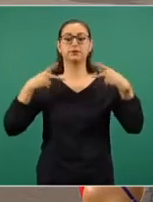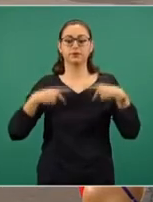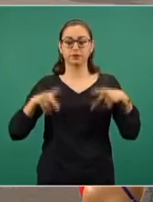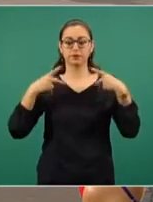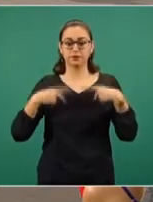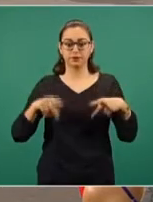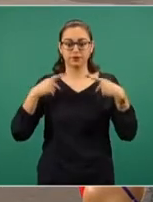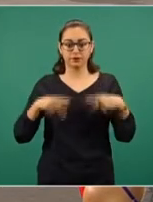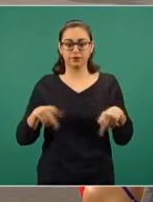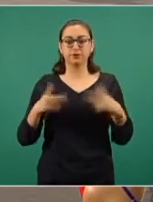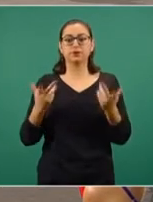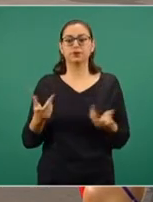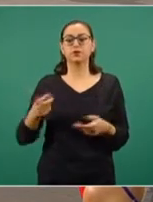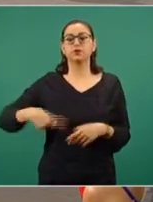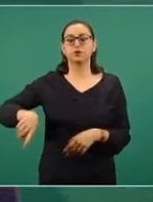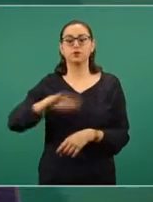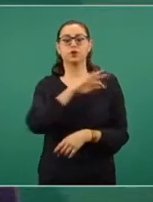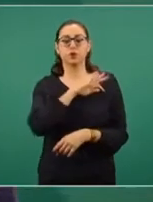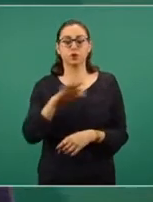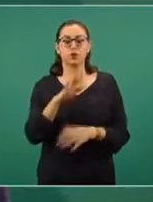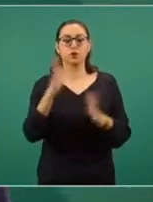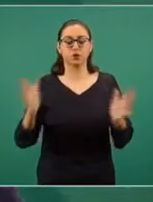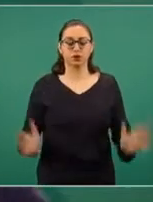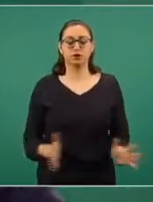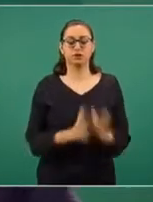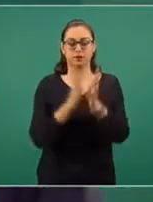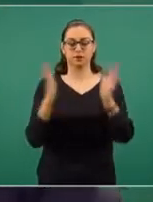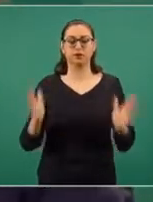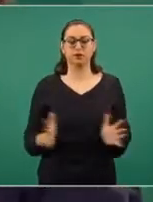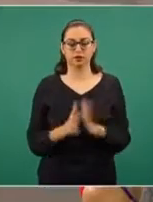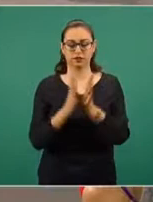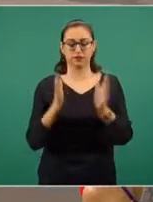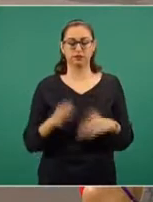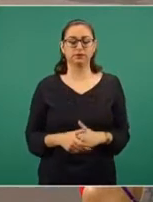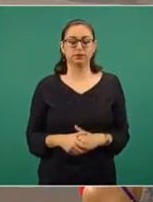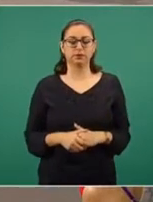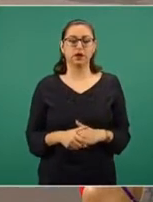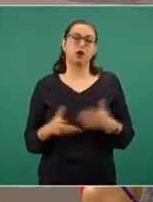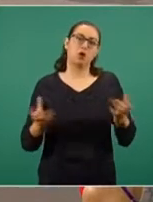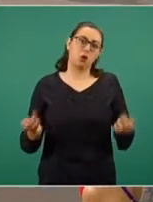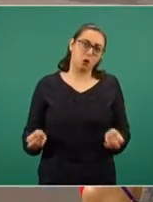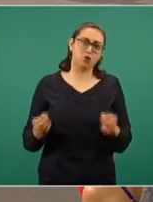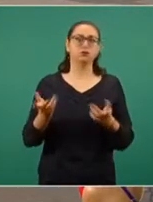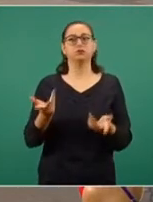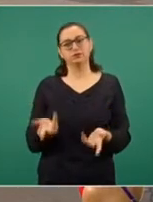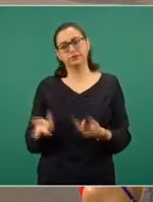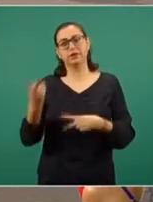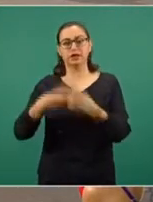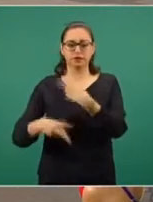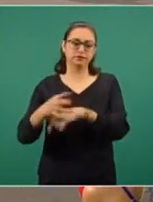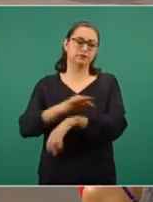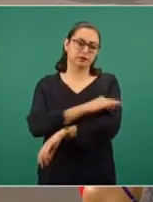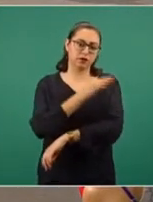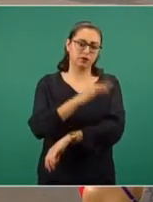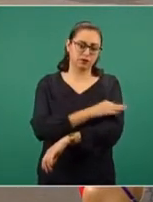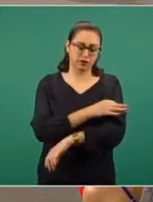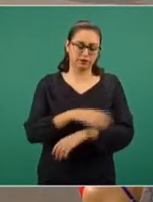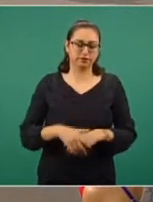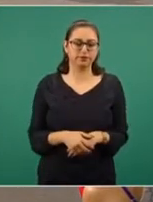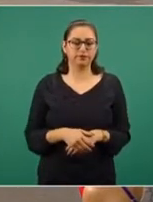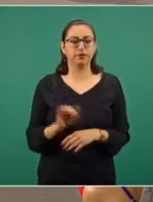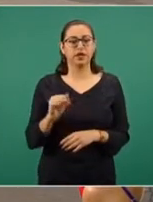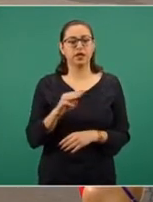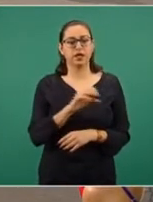de maestros que van a estar participando o que van a vacunarse en esas instalaciones, con el apoyo del IMSS, de